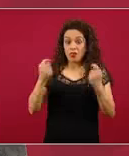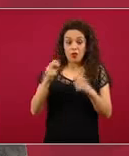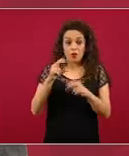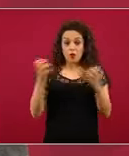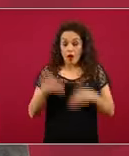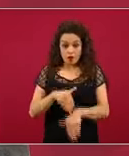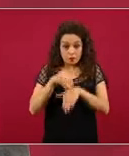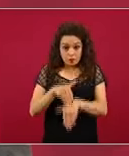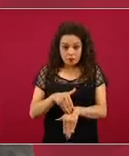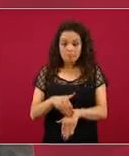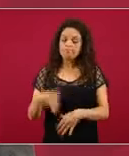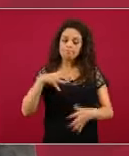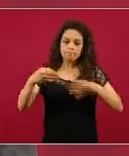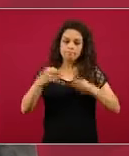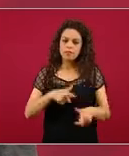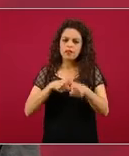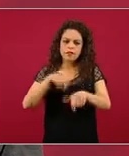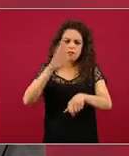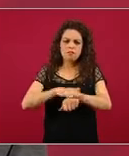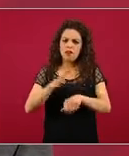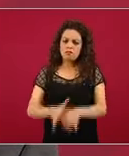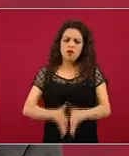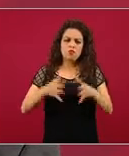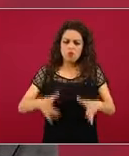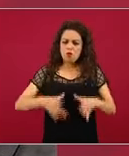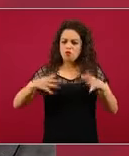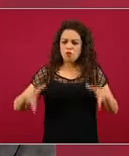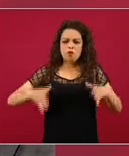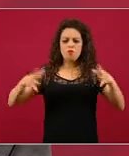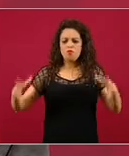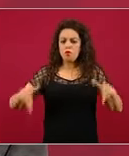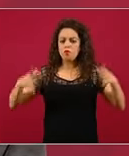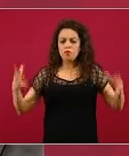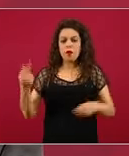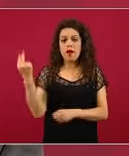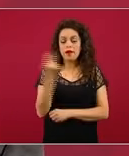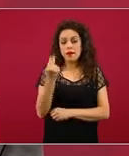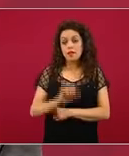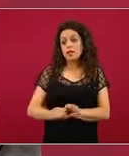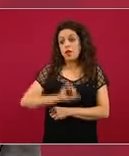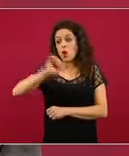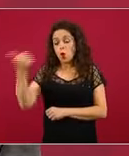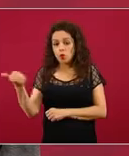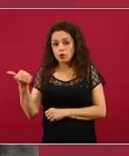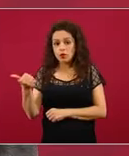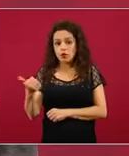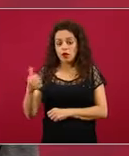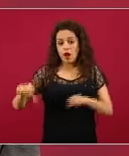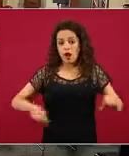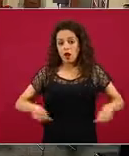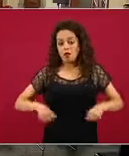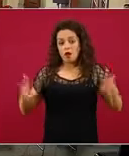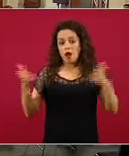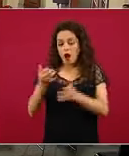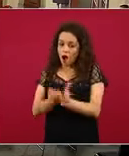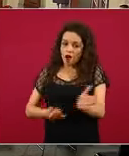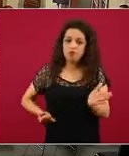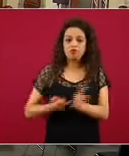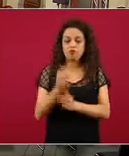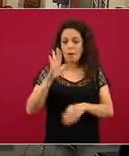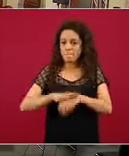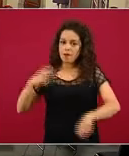contagios seguirían todavía incrementándose y se tendrían que tomar medidas adicionales quizá más severas. ¿No se ha previsto